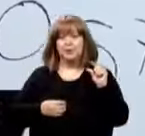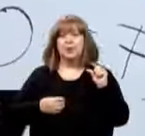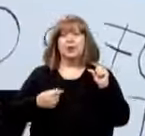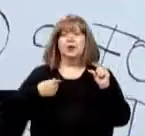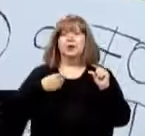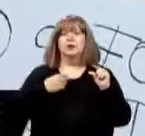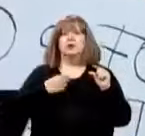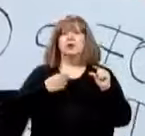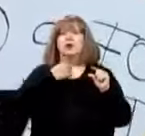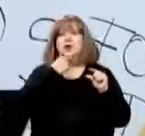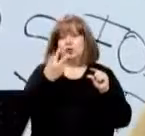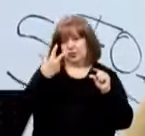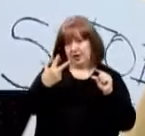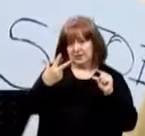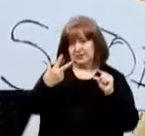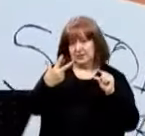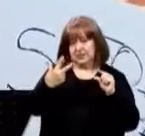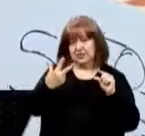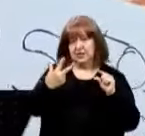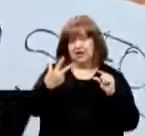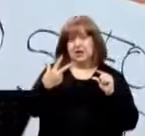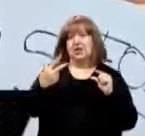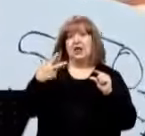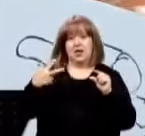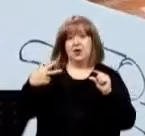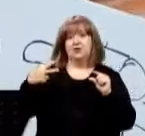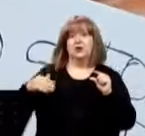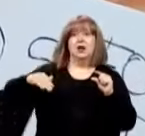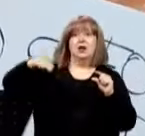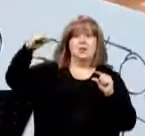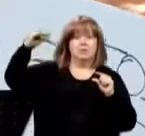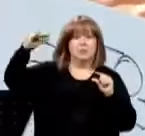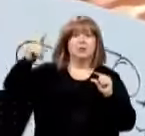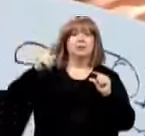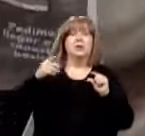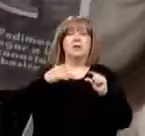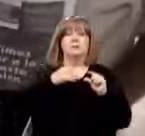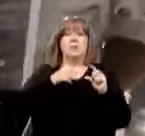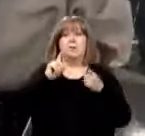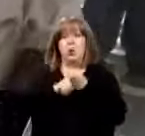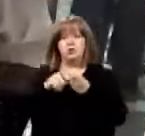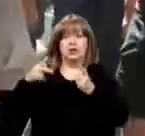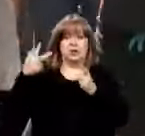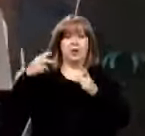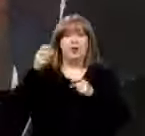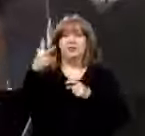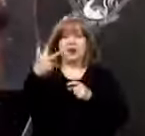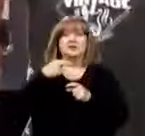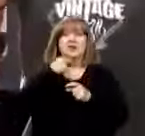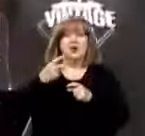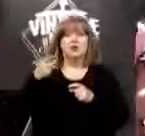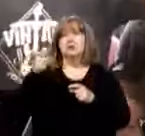Tengo tres chicos y son grandes y trabajan casi la mayoría, y mi señora aquí en la casa, y no los alcanza el sueldo.